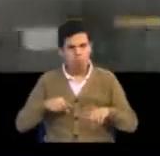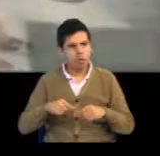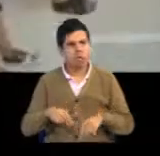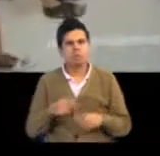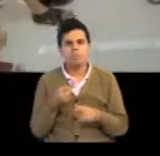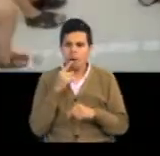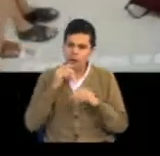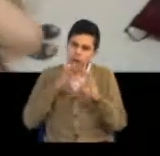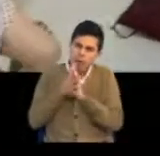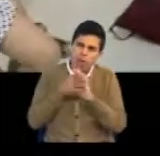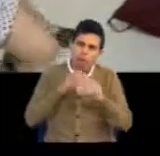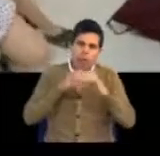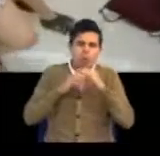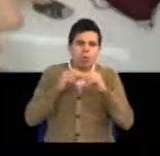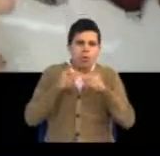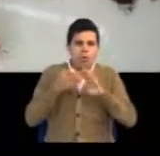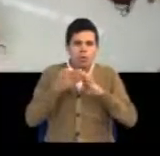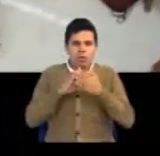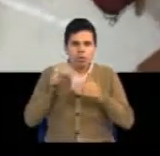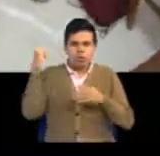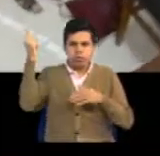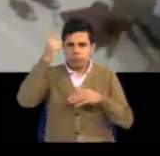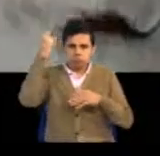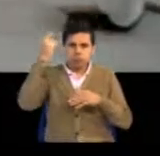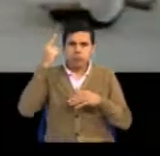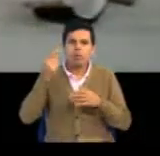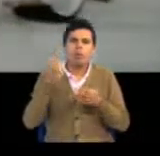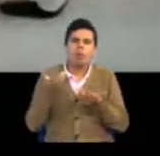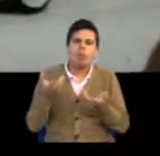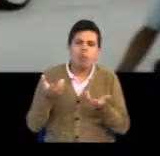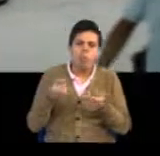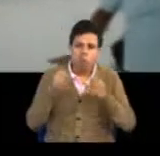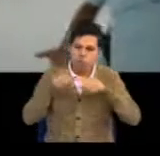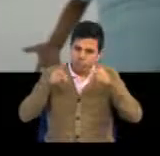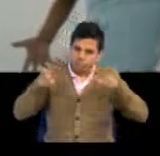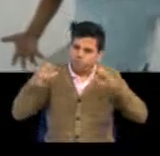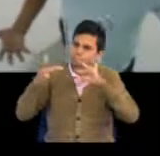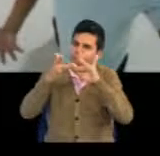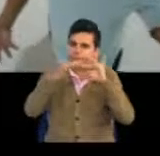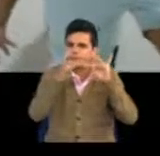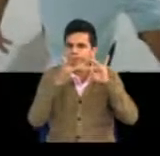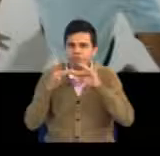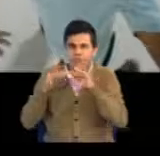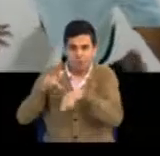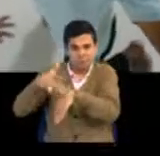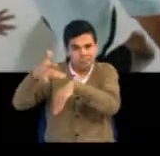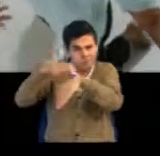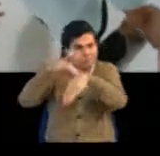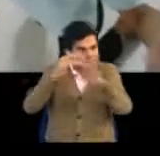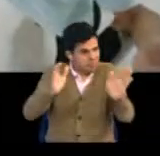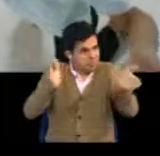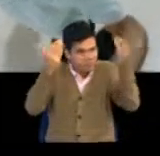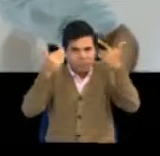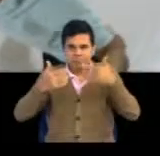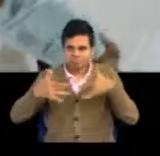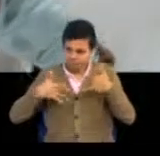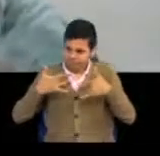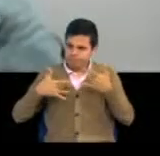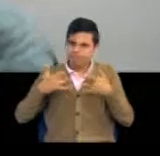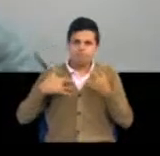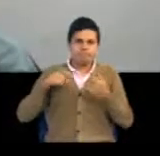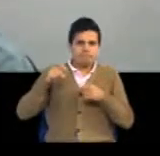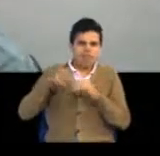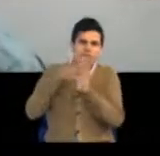de comunicación con la comunidad. Ellos hacen la función de acercar a las personas y motivarlas. Deben proporcionar la